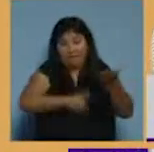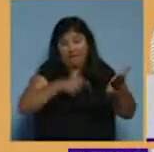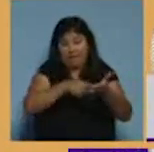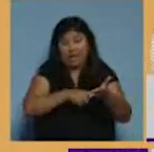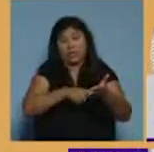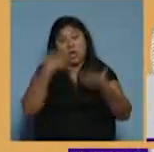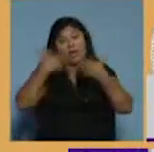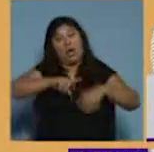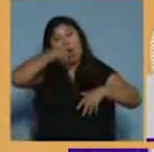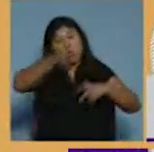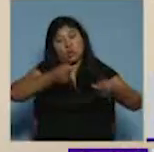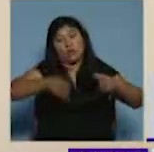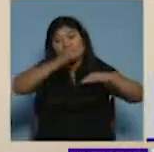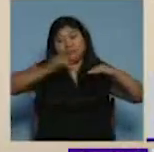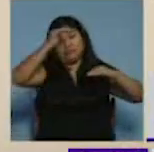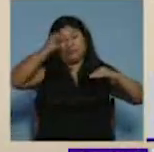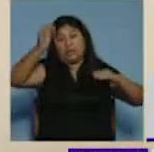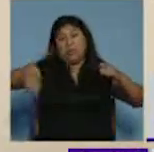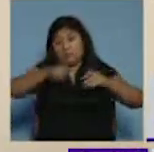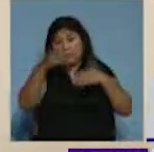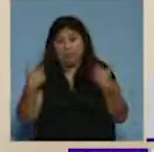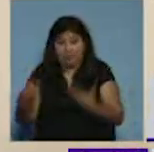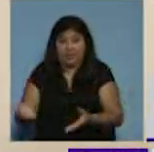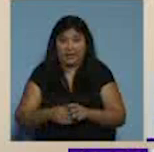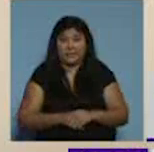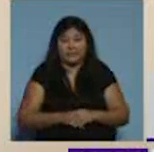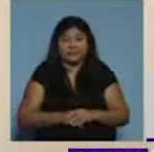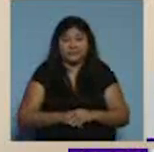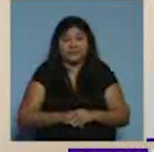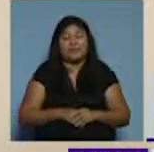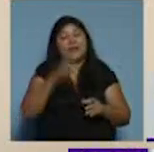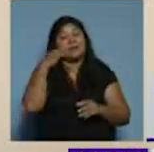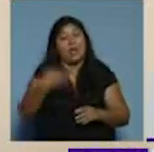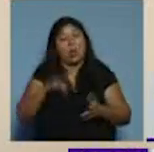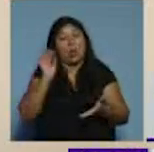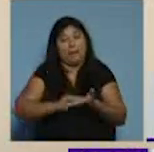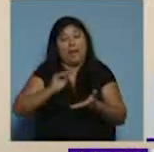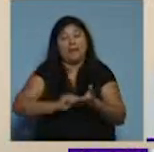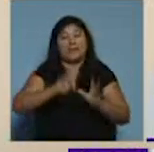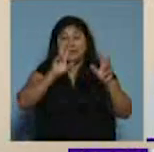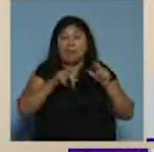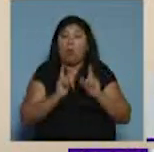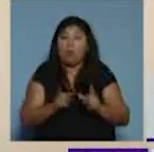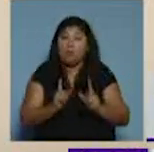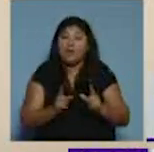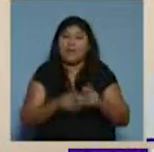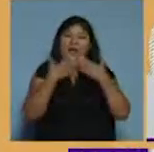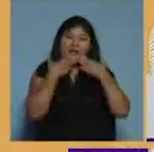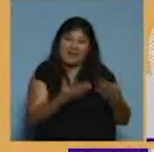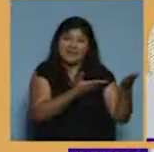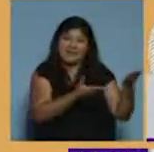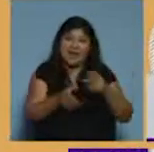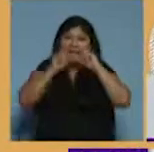revisados bueno seguramente después vamos a seguir hablando sobre estos temas porque hay otras causas pendientes doctor miranda gracias por visitarnos